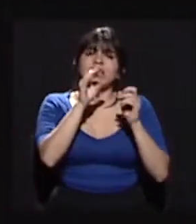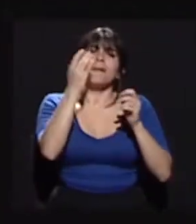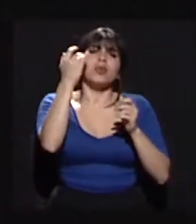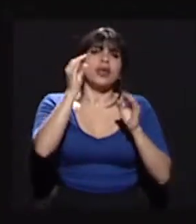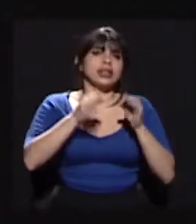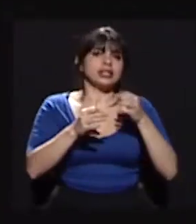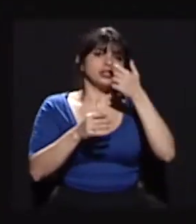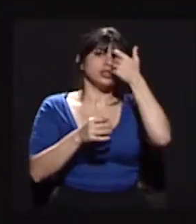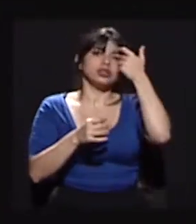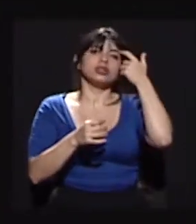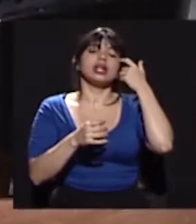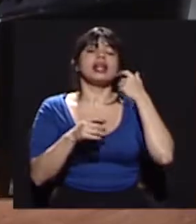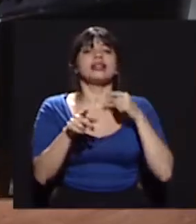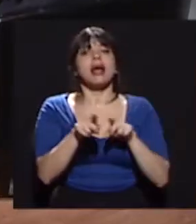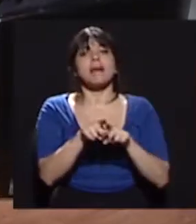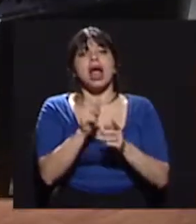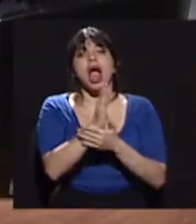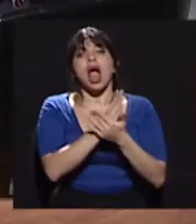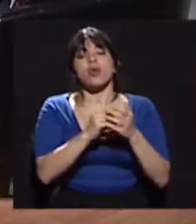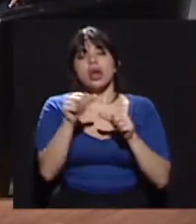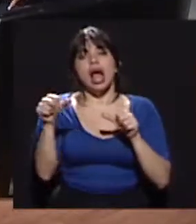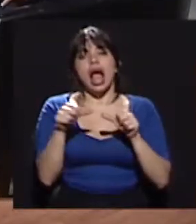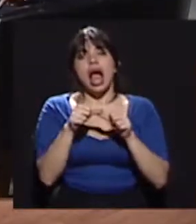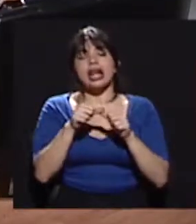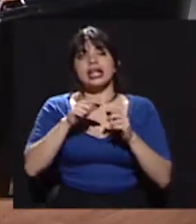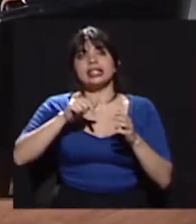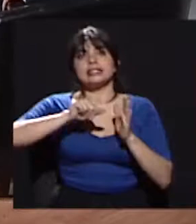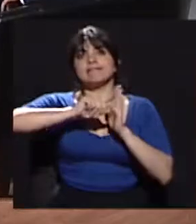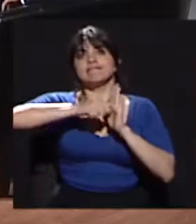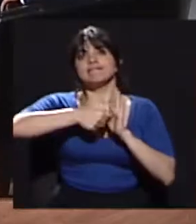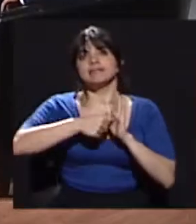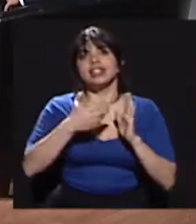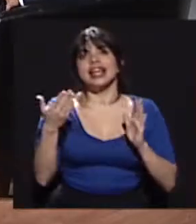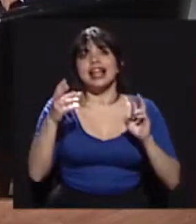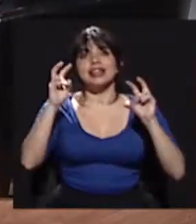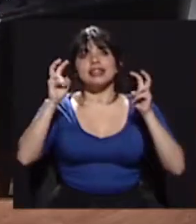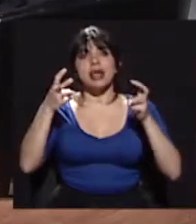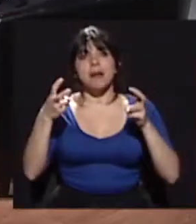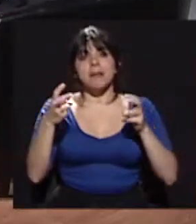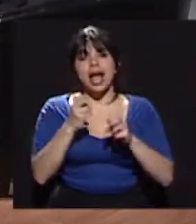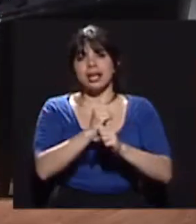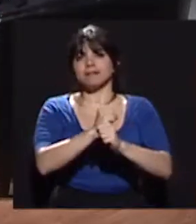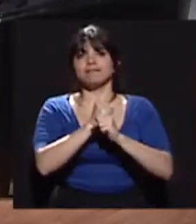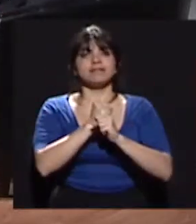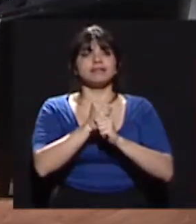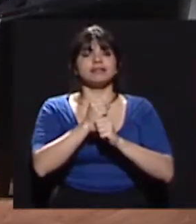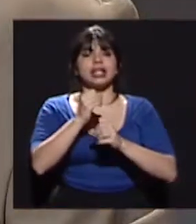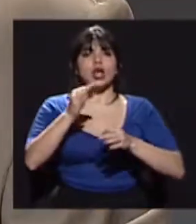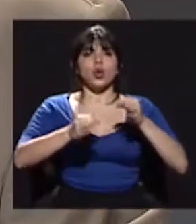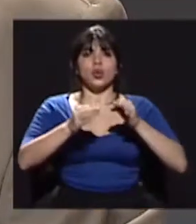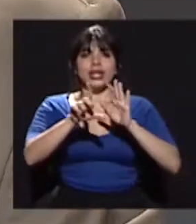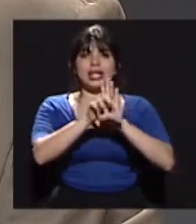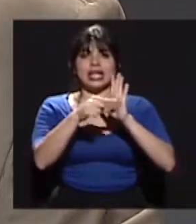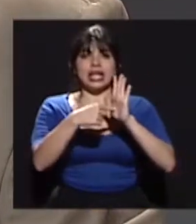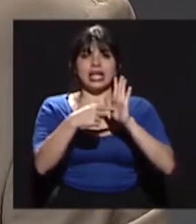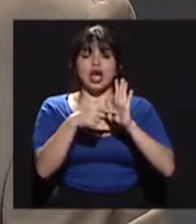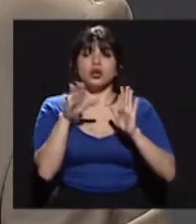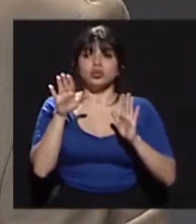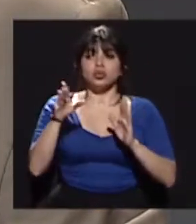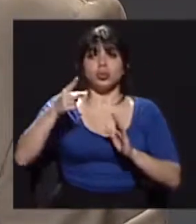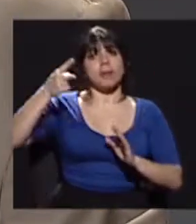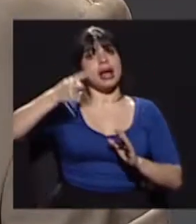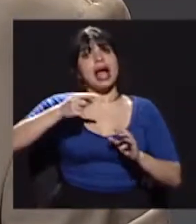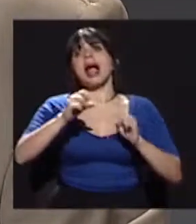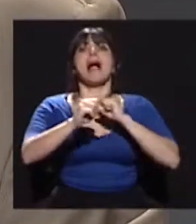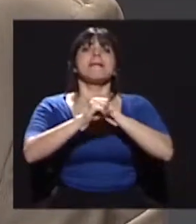y lo que sea algunos sectores han enfatizado es el tema de la inseguridad jurídica y usted en su mandato de